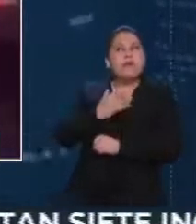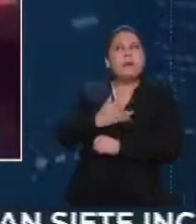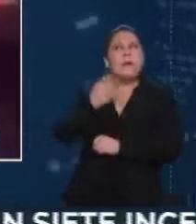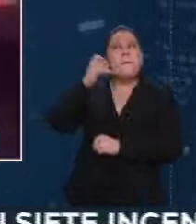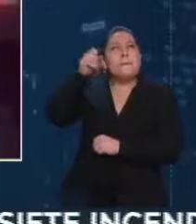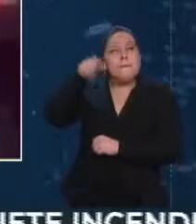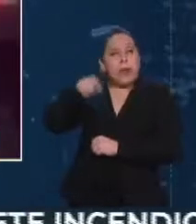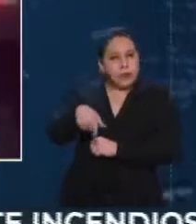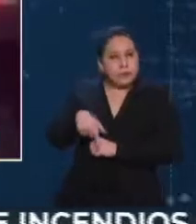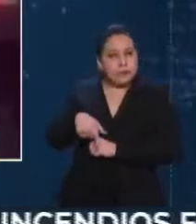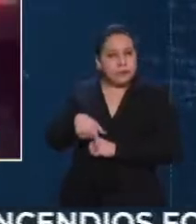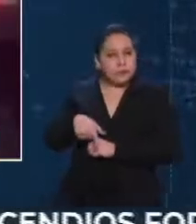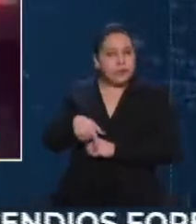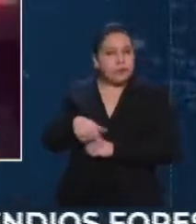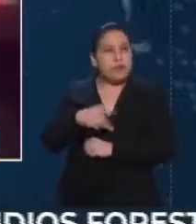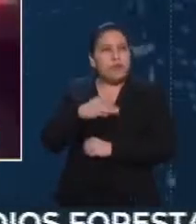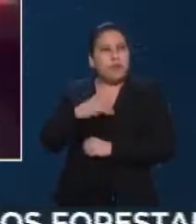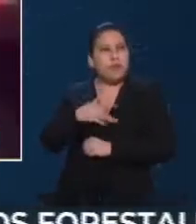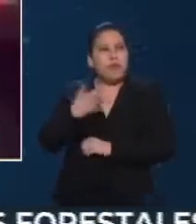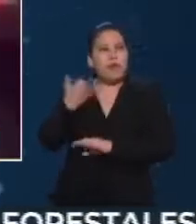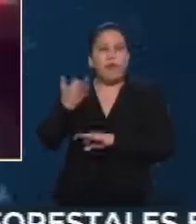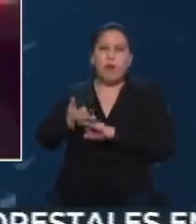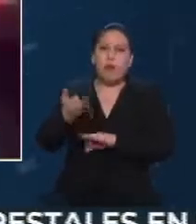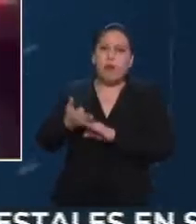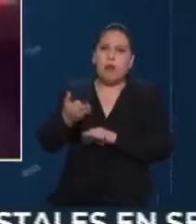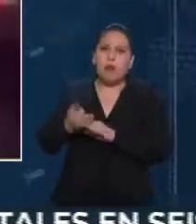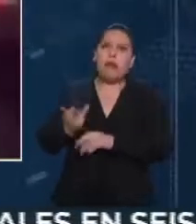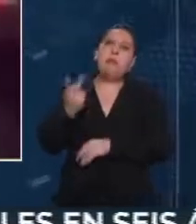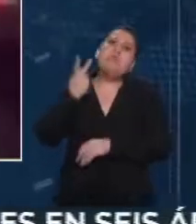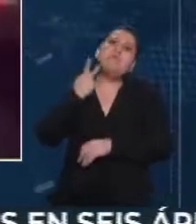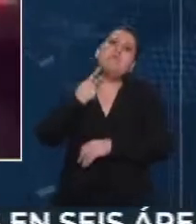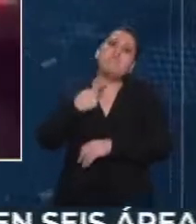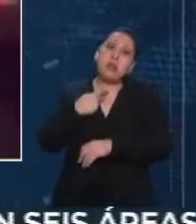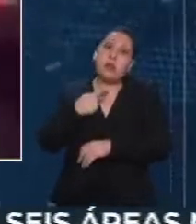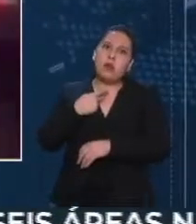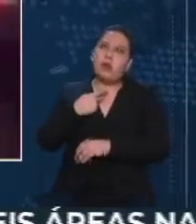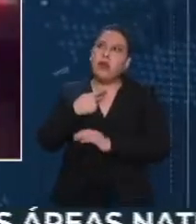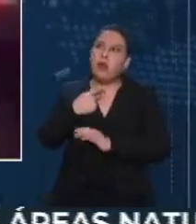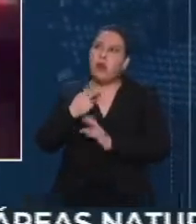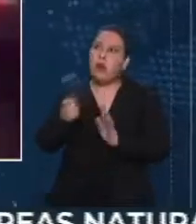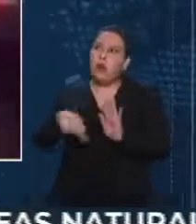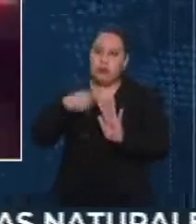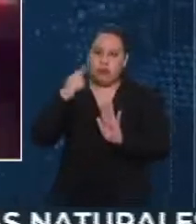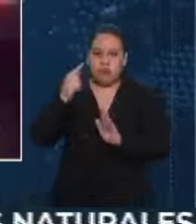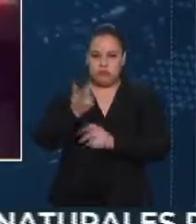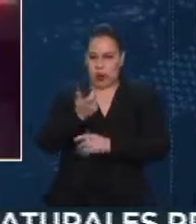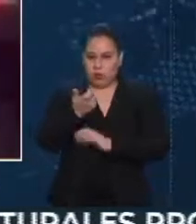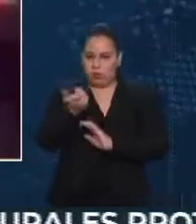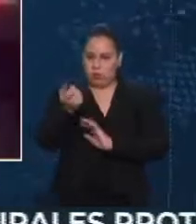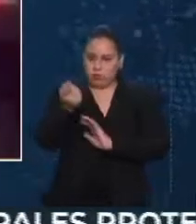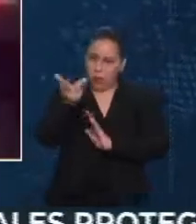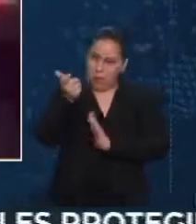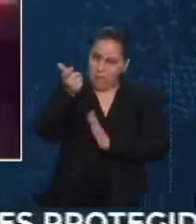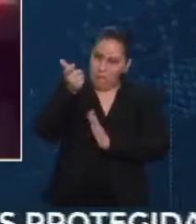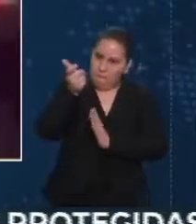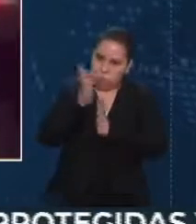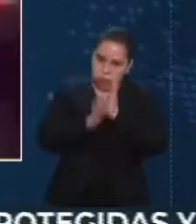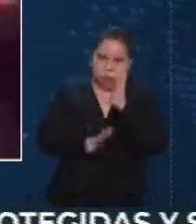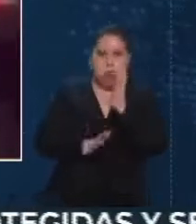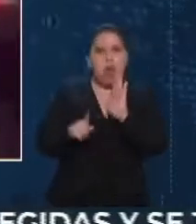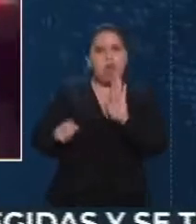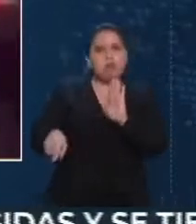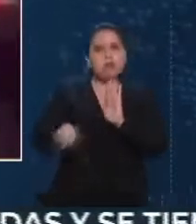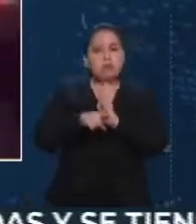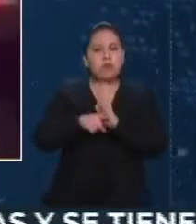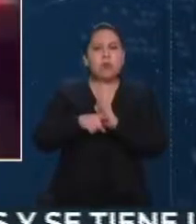historia, que teníamos precios negativos del petróleo. O sea, que ¿eso qué quiere decir? Que básicamente las compañías petroleras